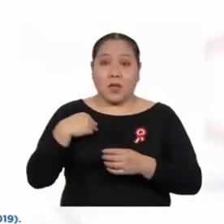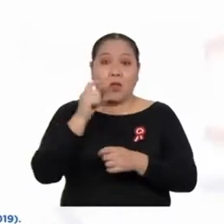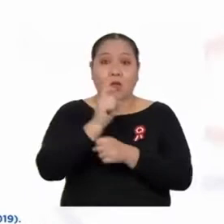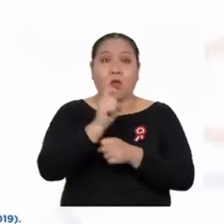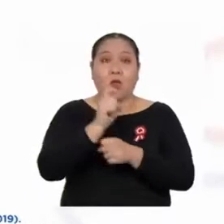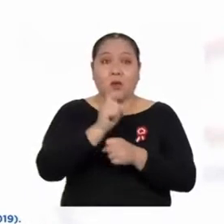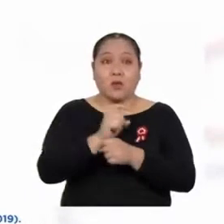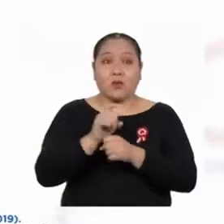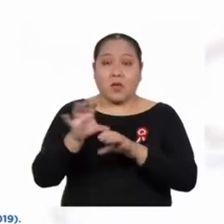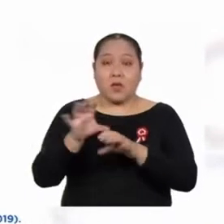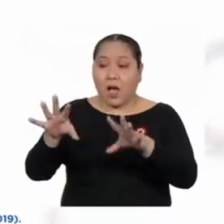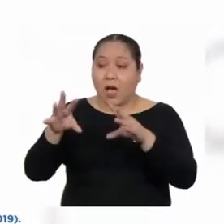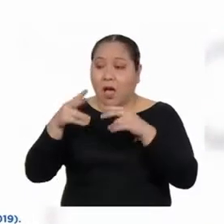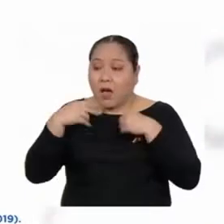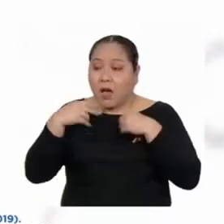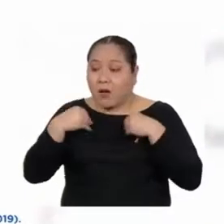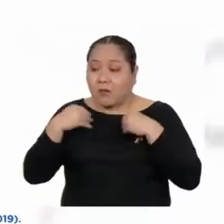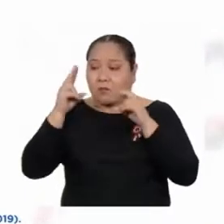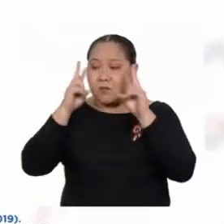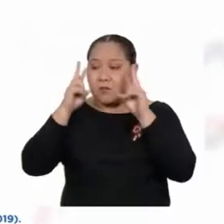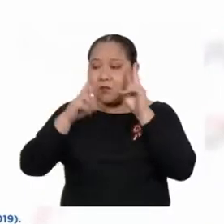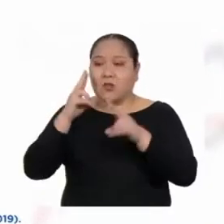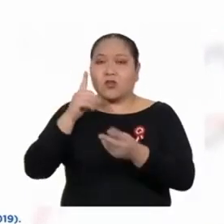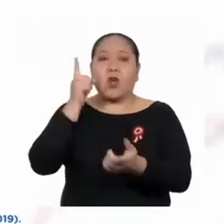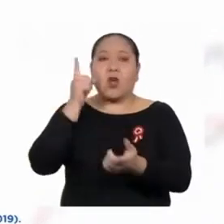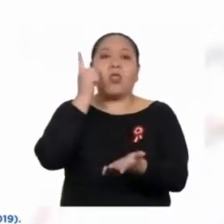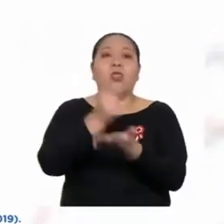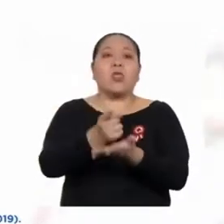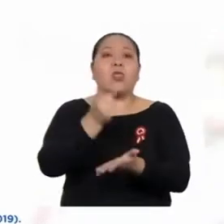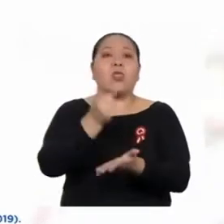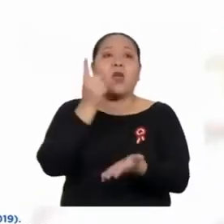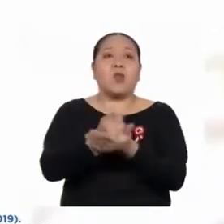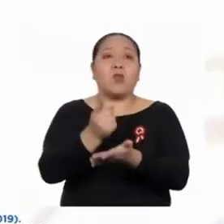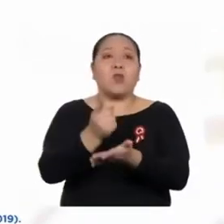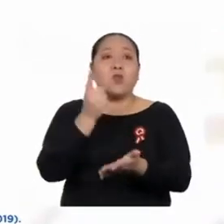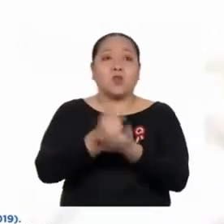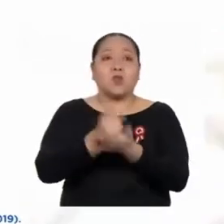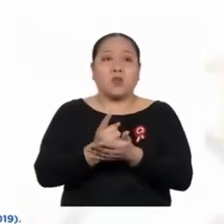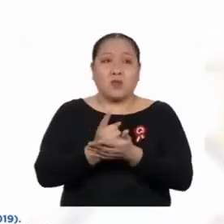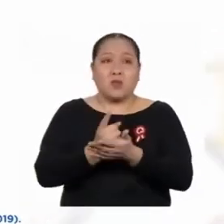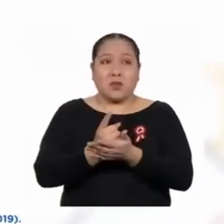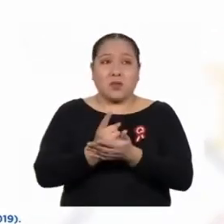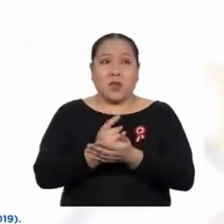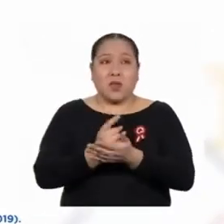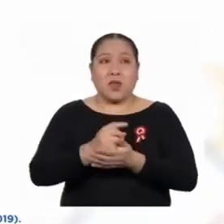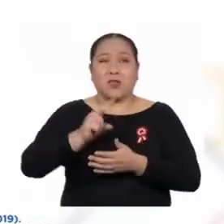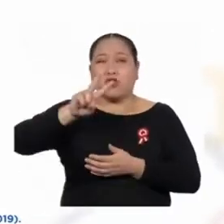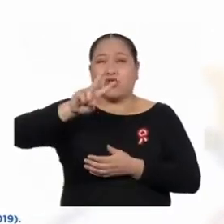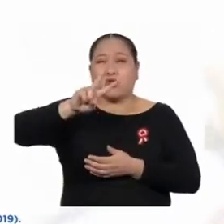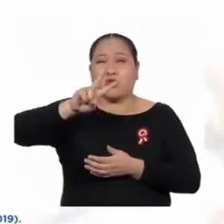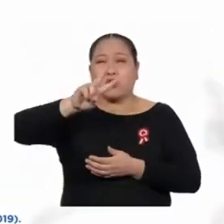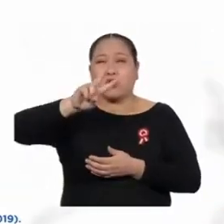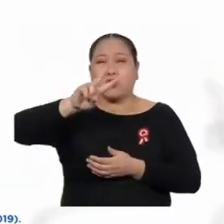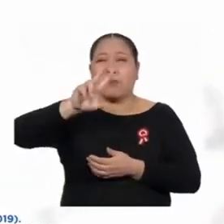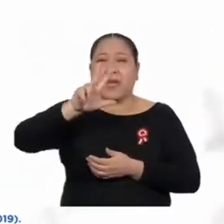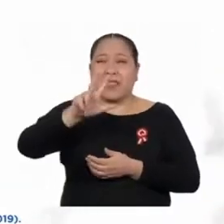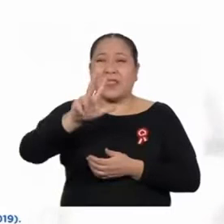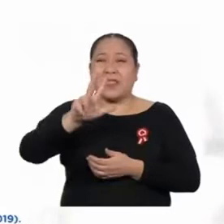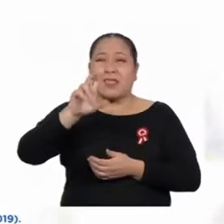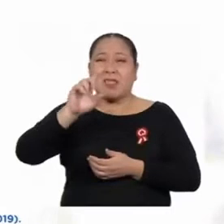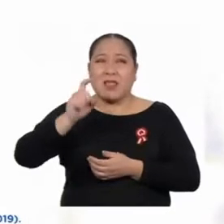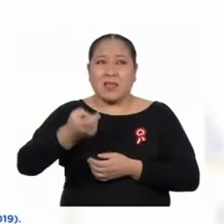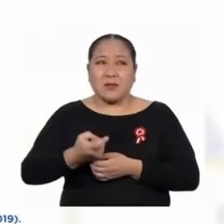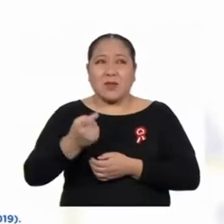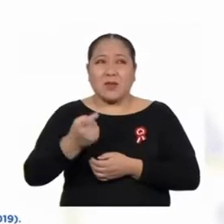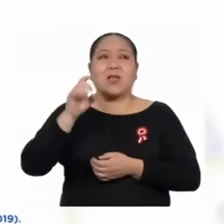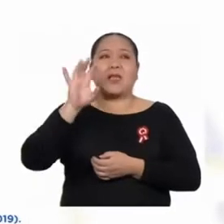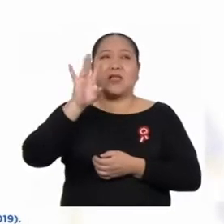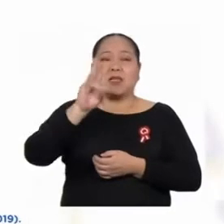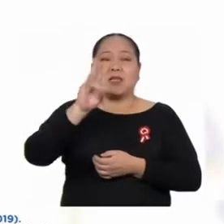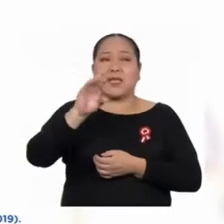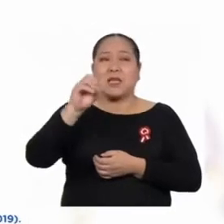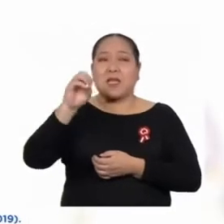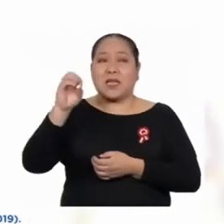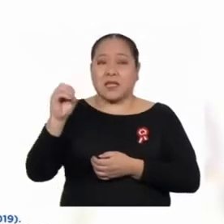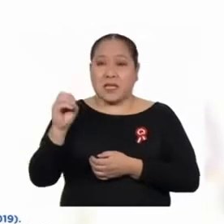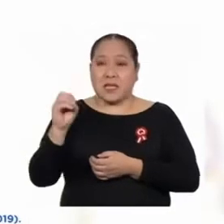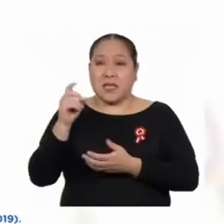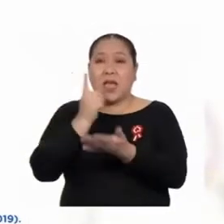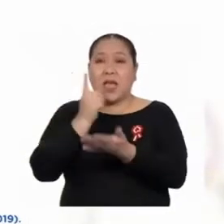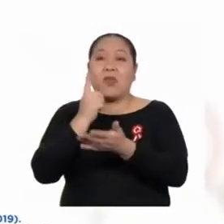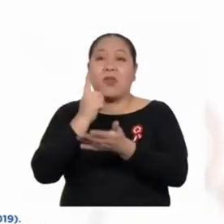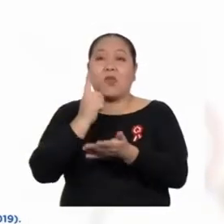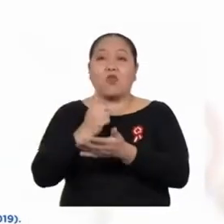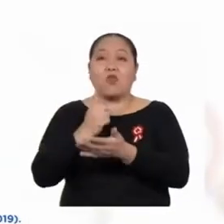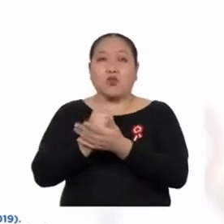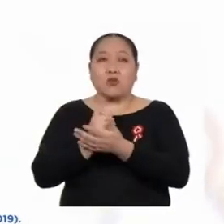de 23.700 denuncias de violencia escolar o bullying. De estas, el 2% tienen